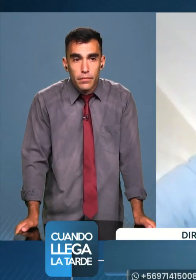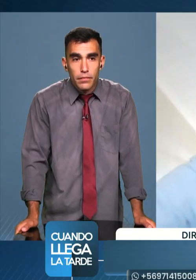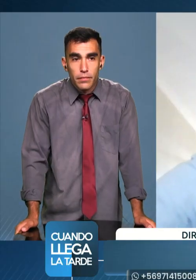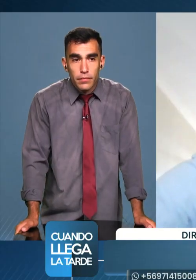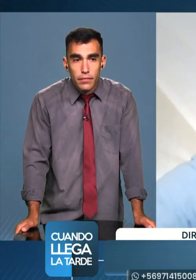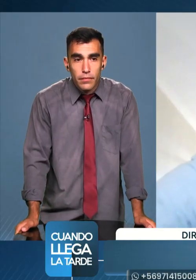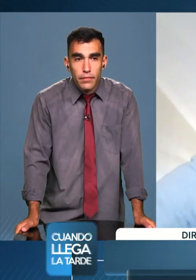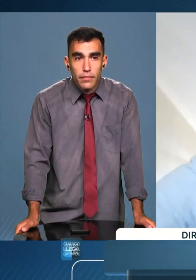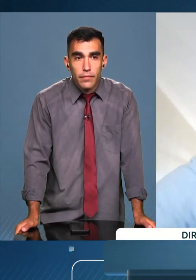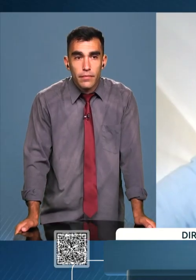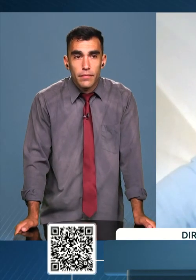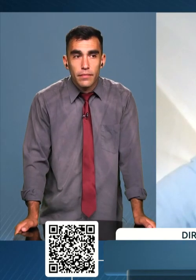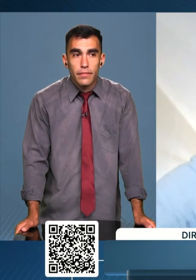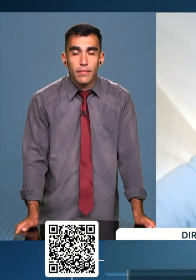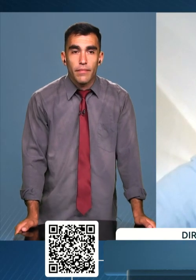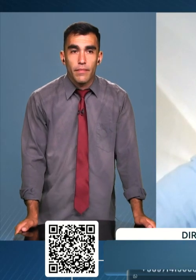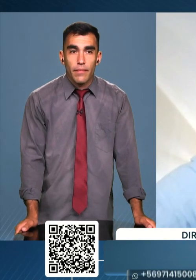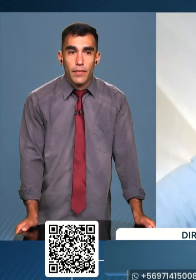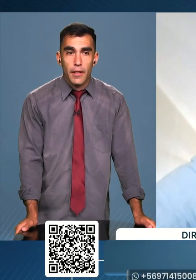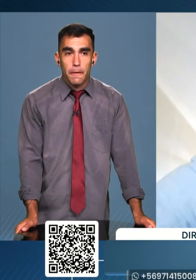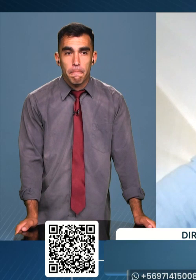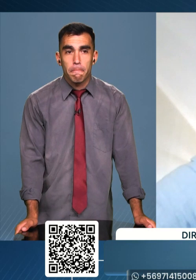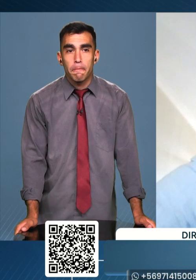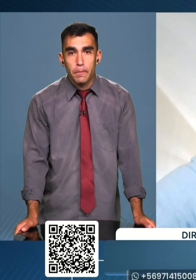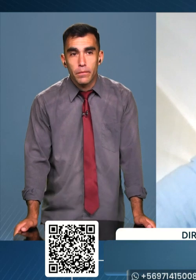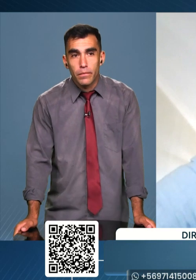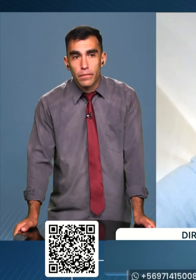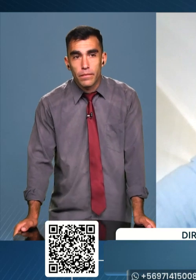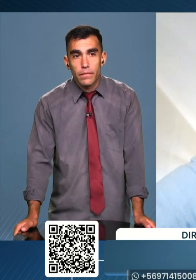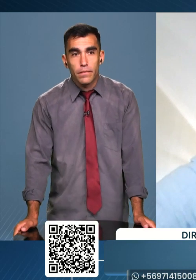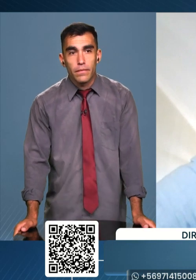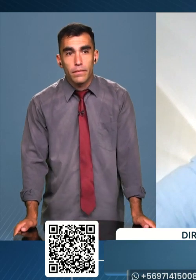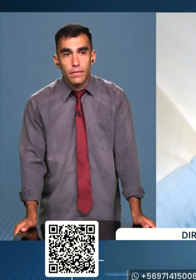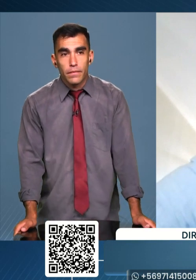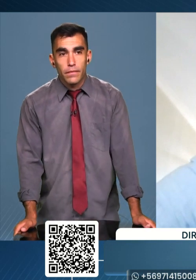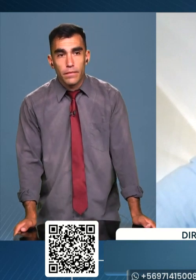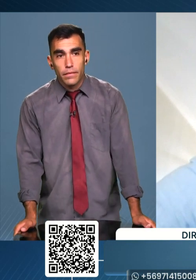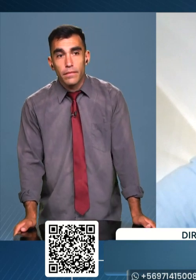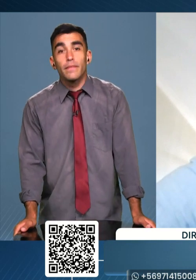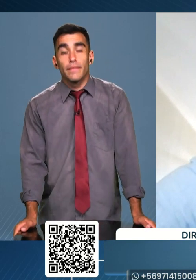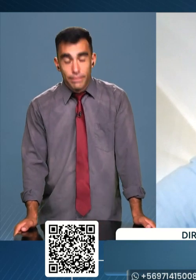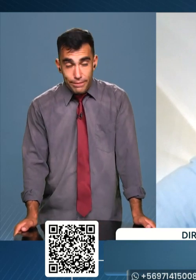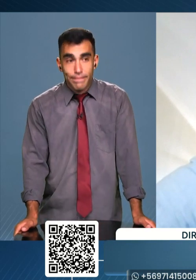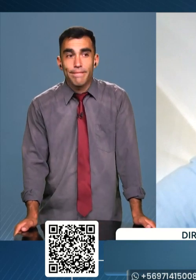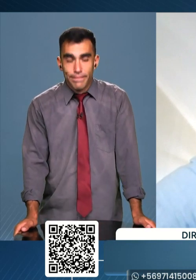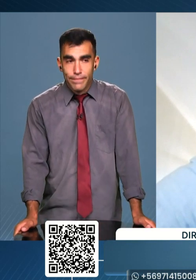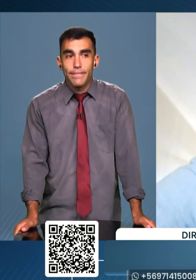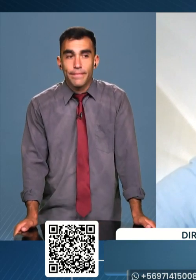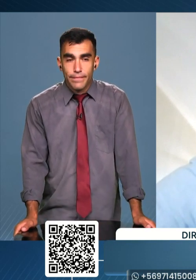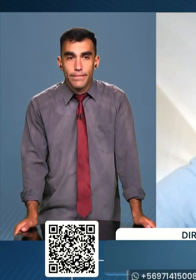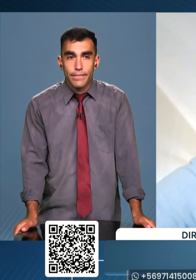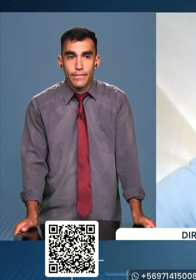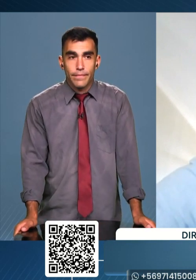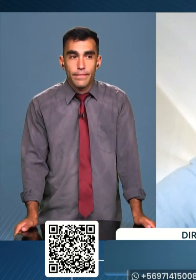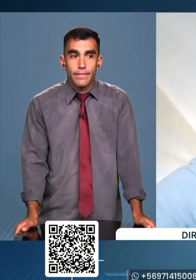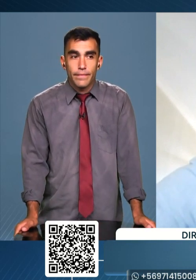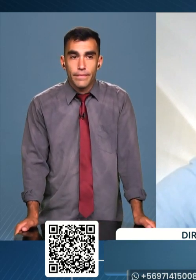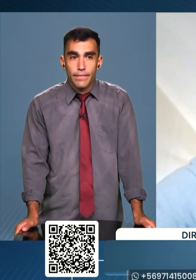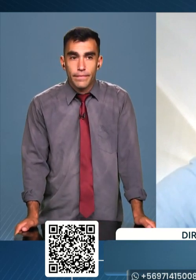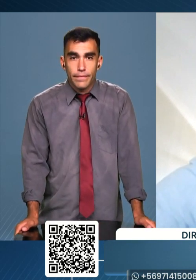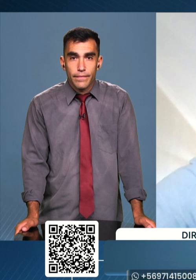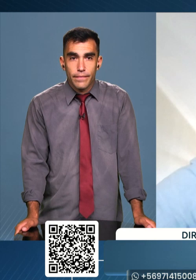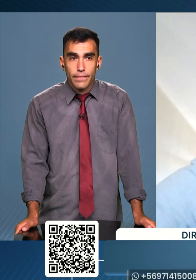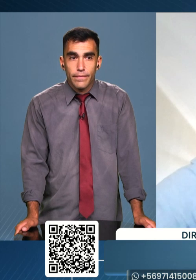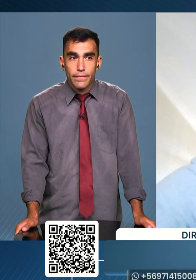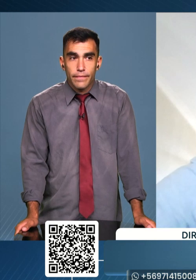Sí, justamente estuvimos hace unas semanas viendo la presentación de nuestras orquestas de los tres liceos, Pablo Neruda,